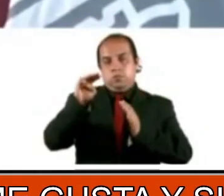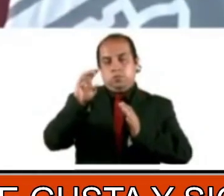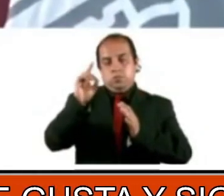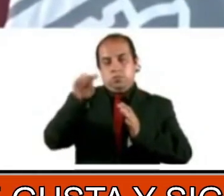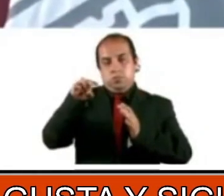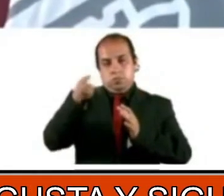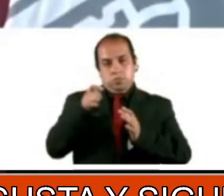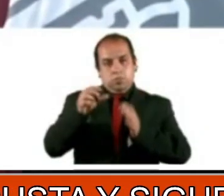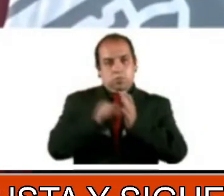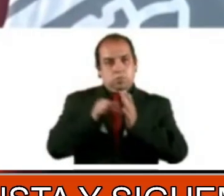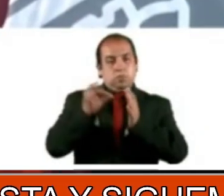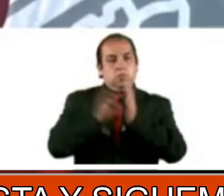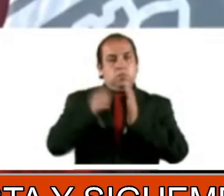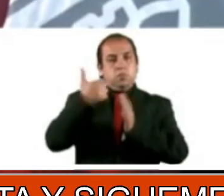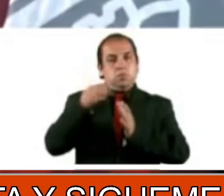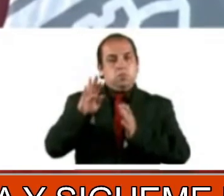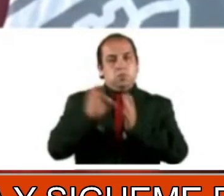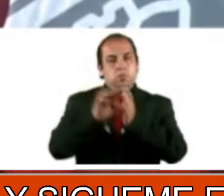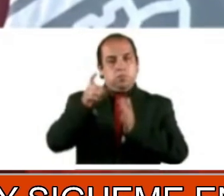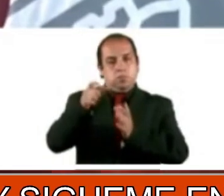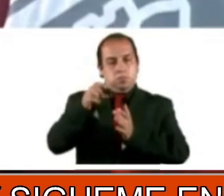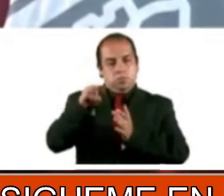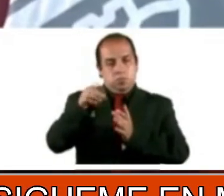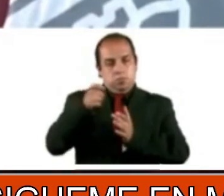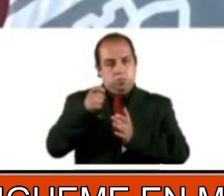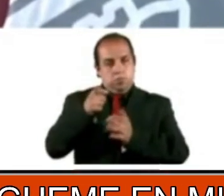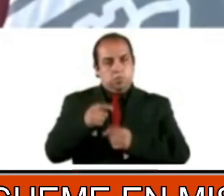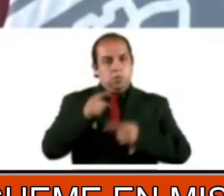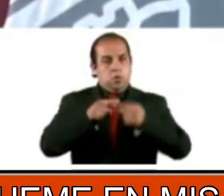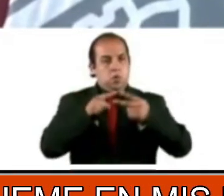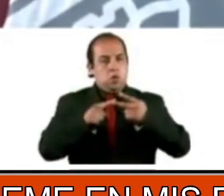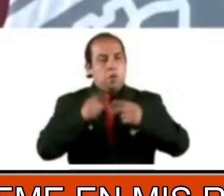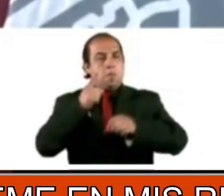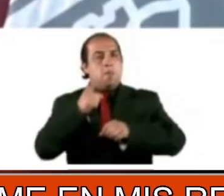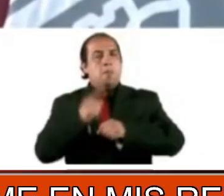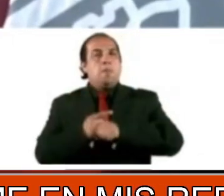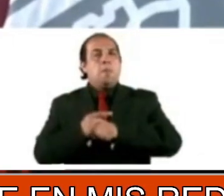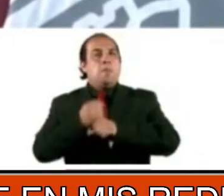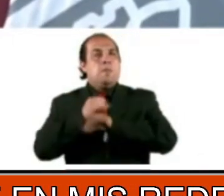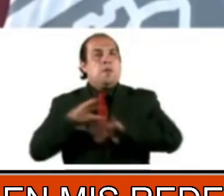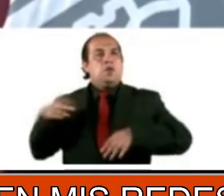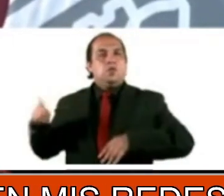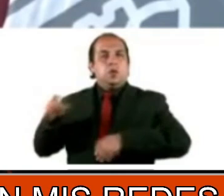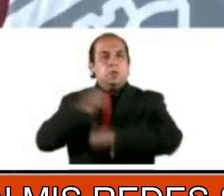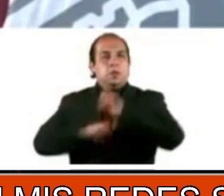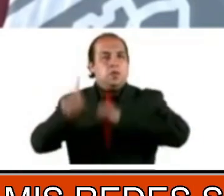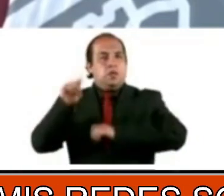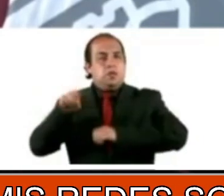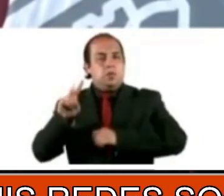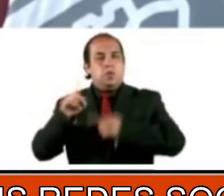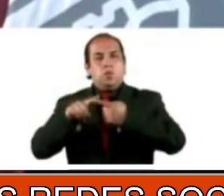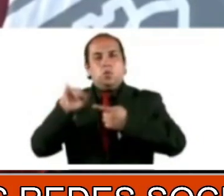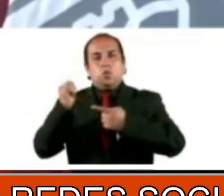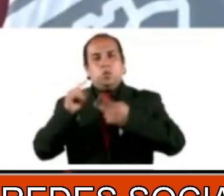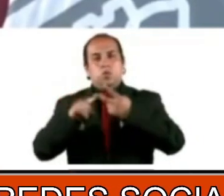12.cdmx.gov.mx los dos primeros reportes de DNB. Uno es de junio y el otro es de septiembre. Recordarán que el